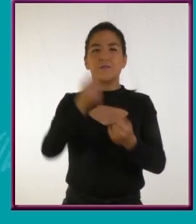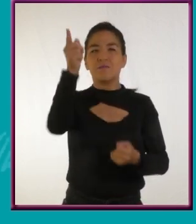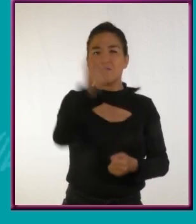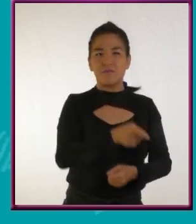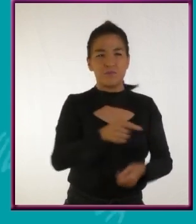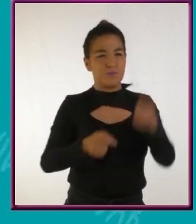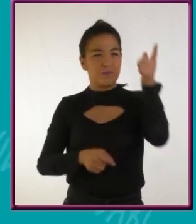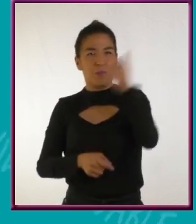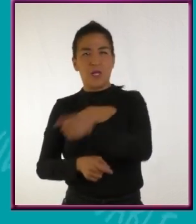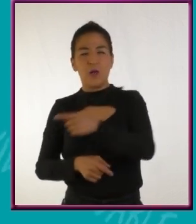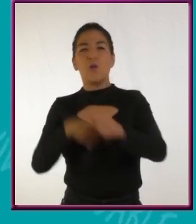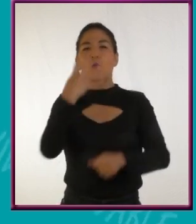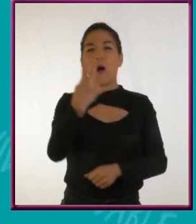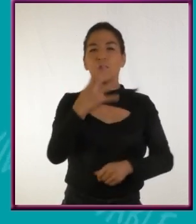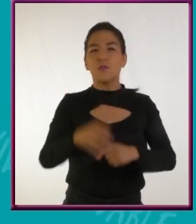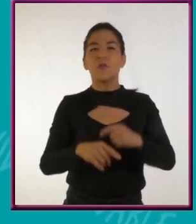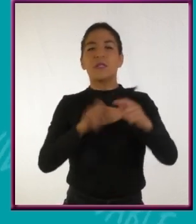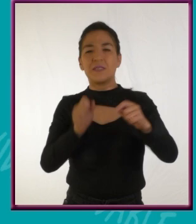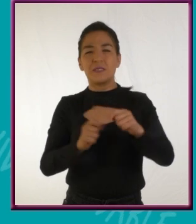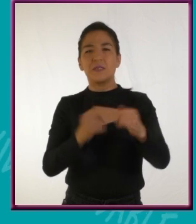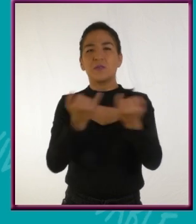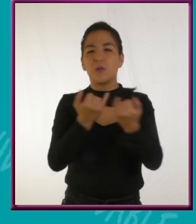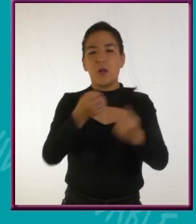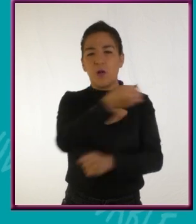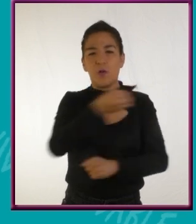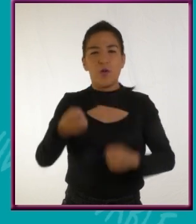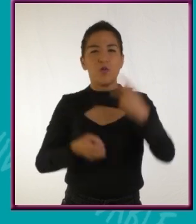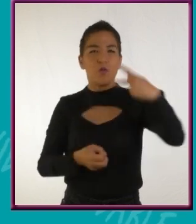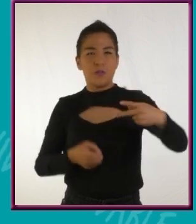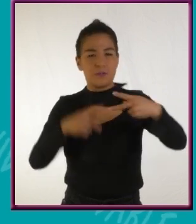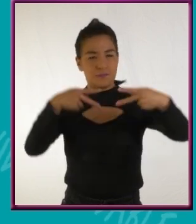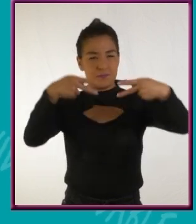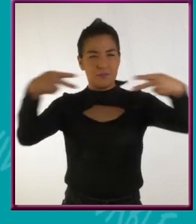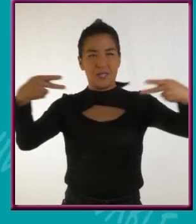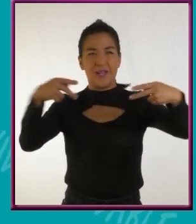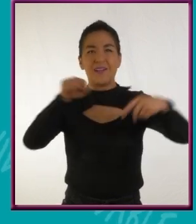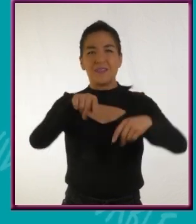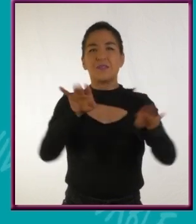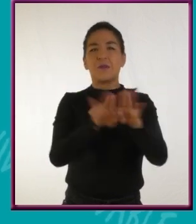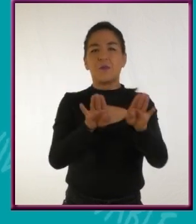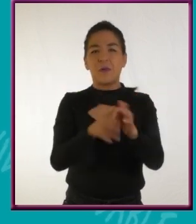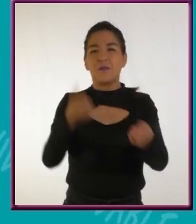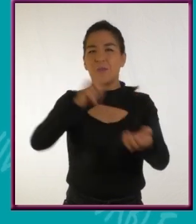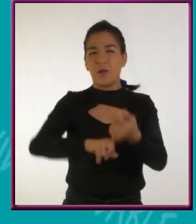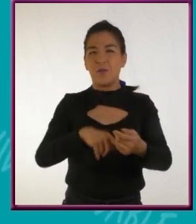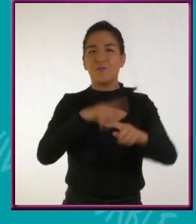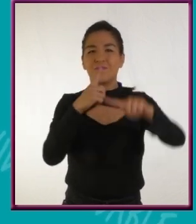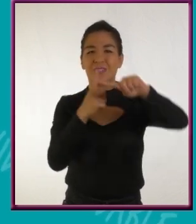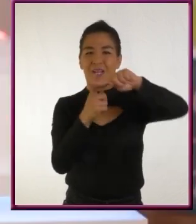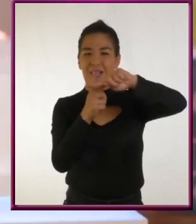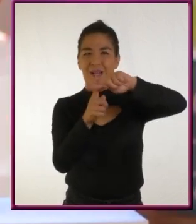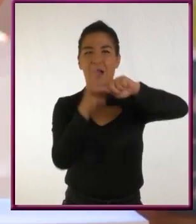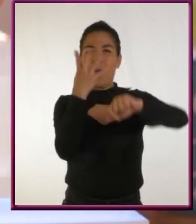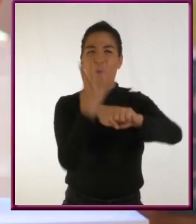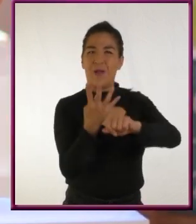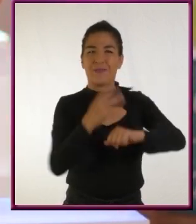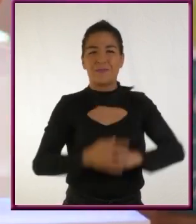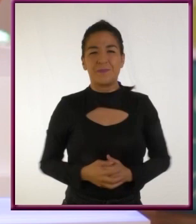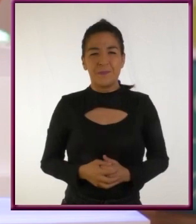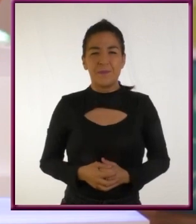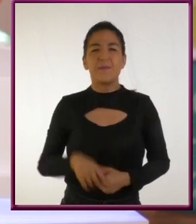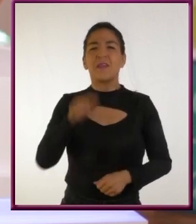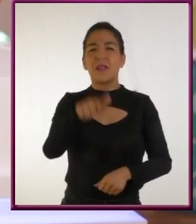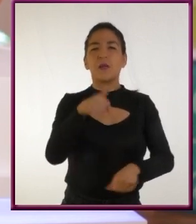diagonales principales y las 4 submatrices de orden 2 que se forman al dividir el cuadrado en 4.